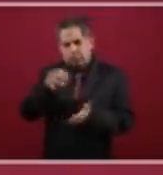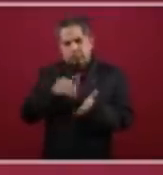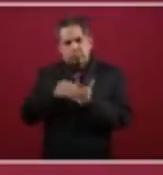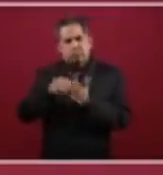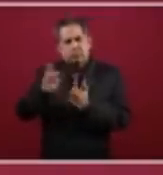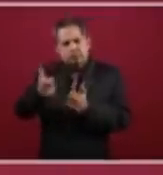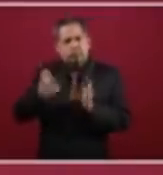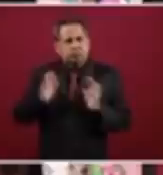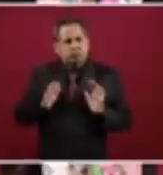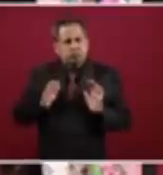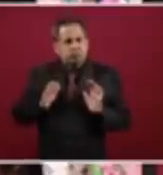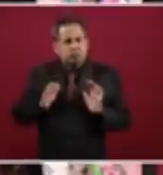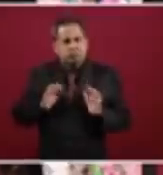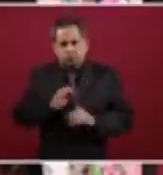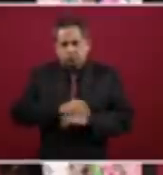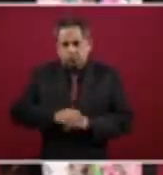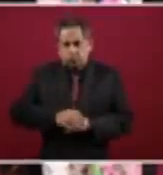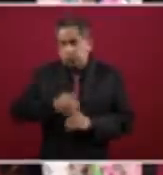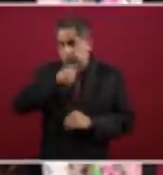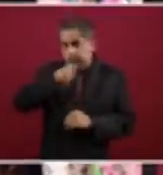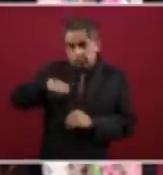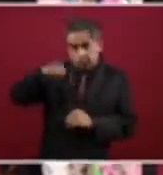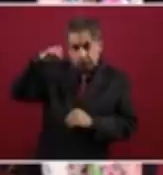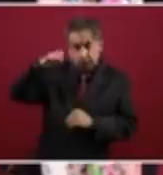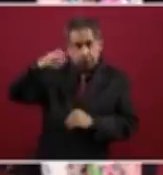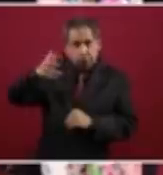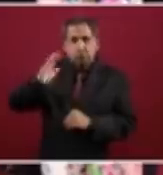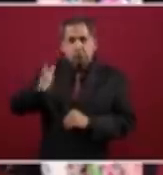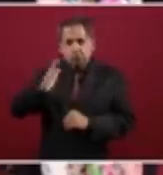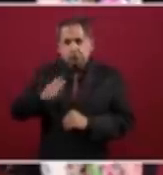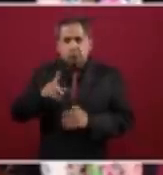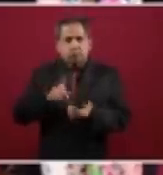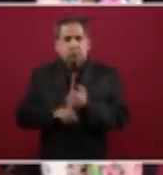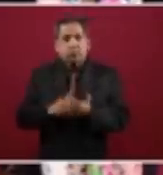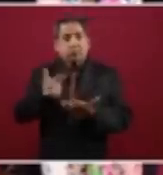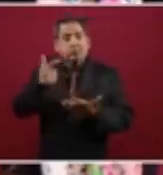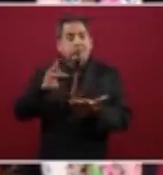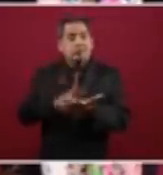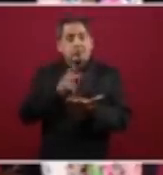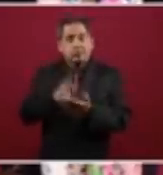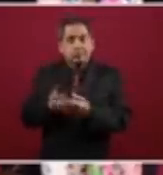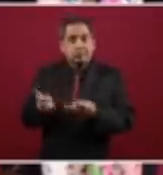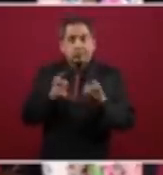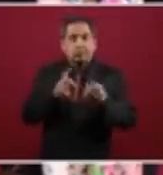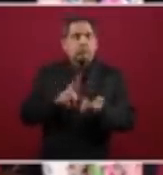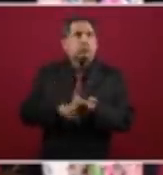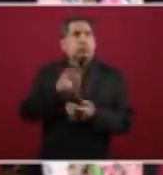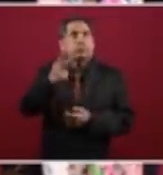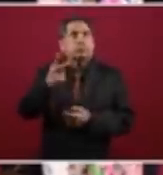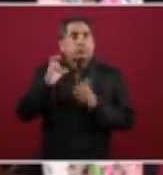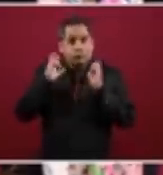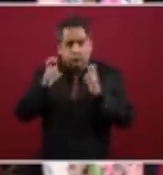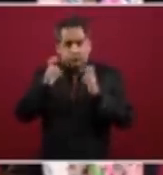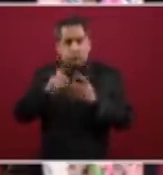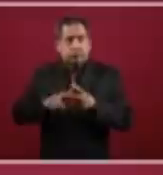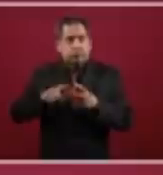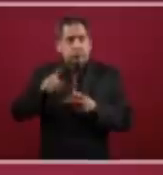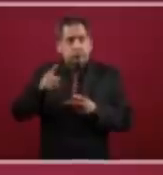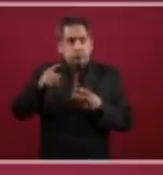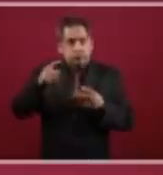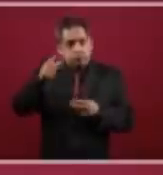pesos. En el operativo de adultos mayores hemos tenido 7 eventos, 2 en Chiapas, 1 en Hidalgo,